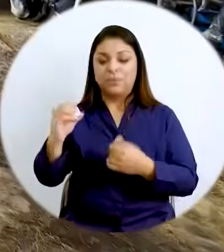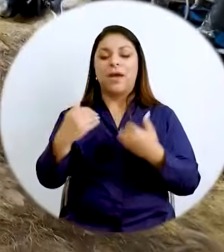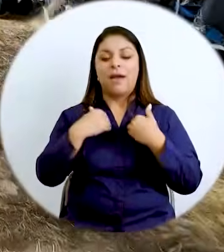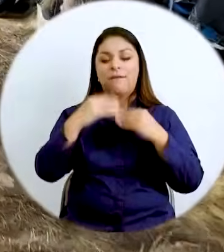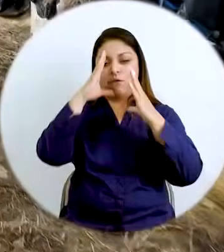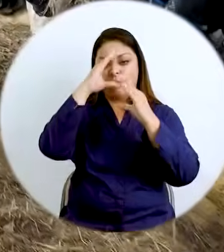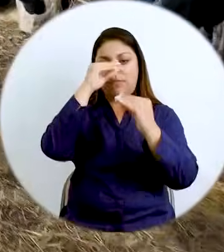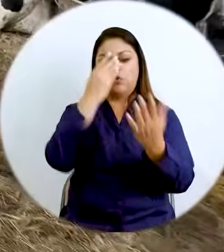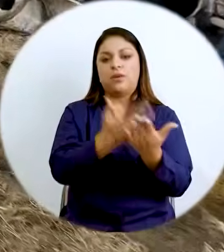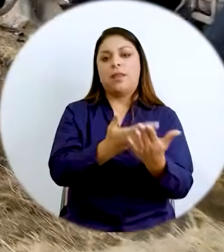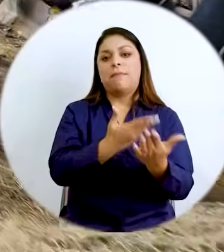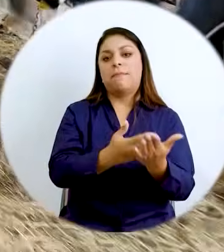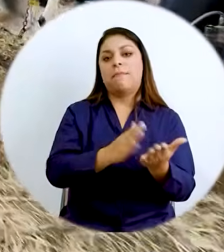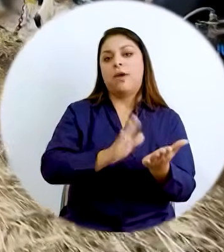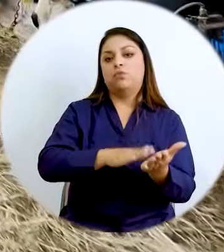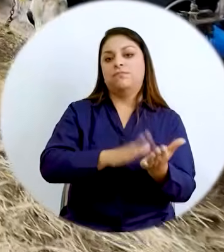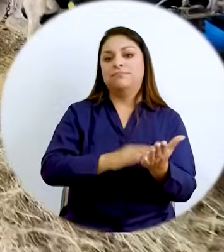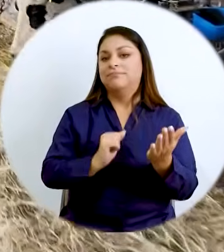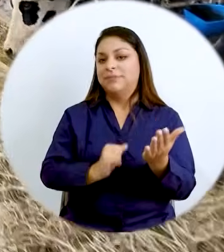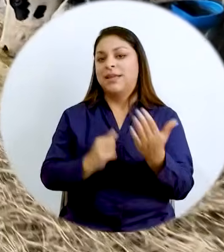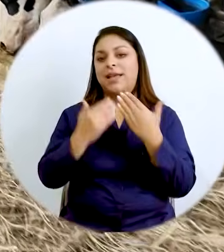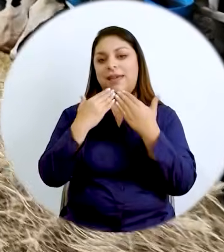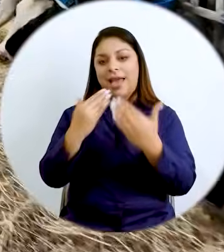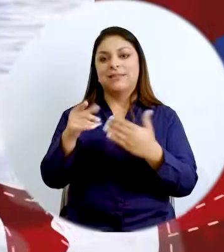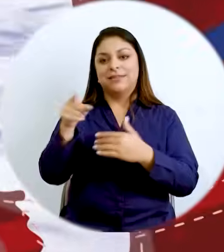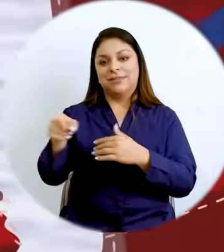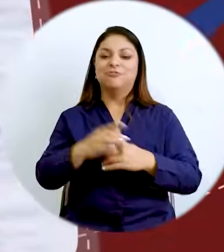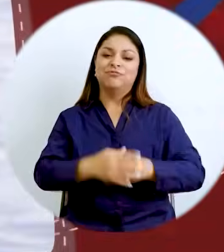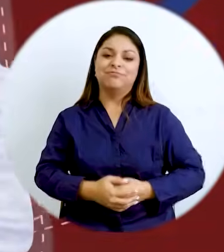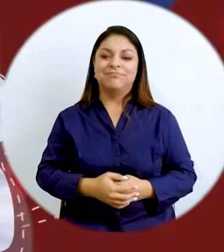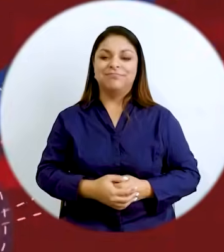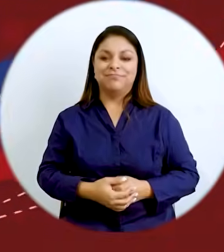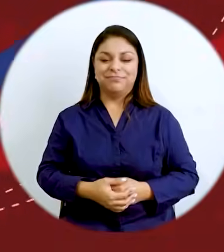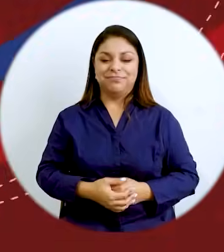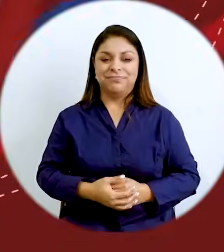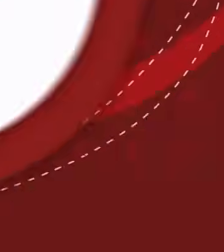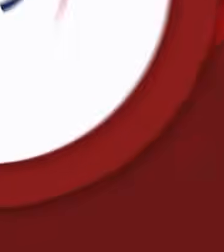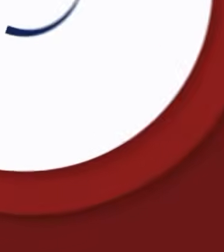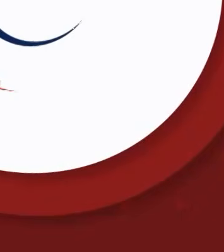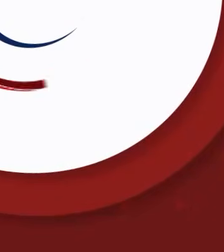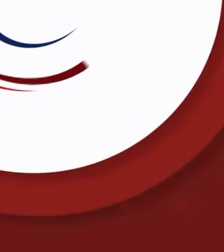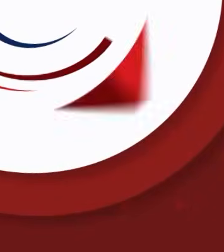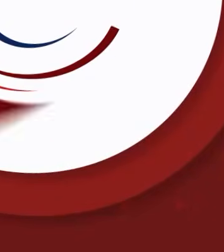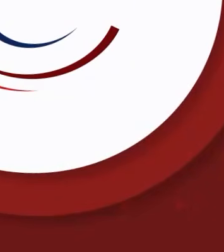información en la mano, gracias al aplicativo.